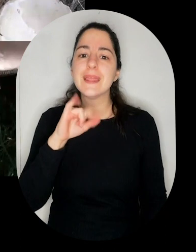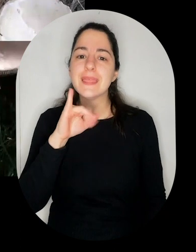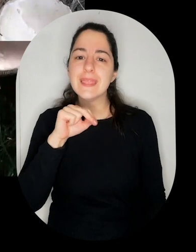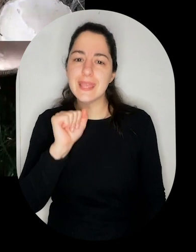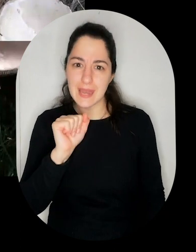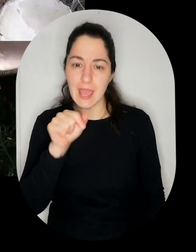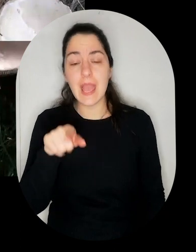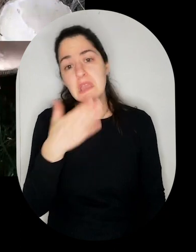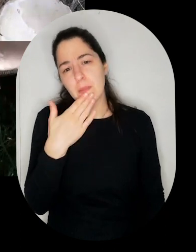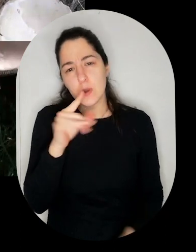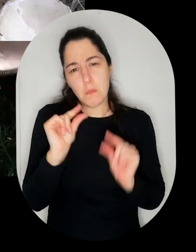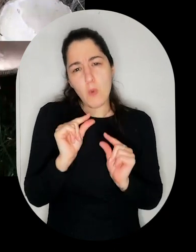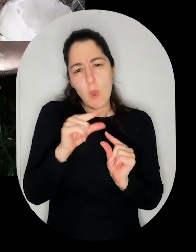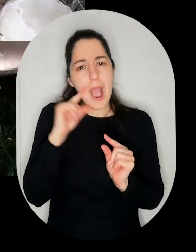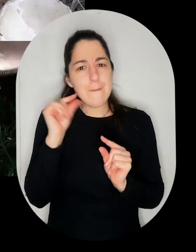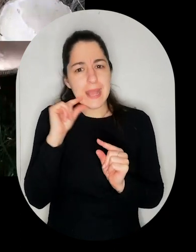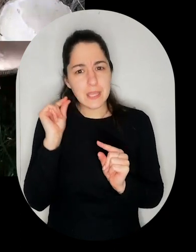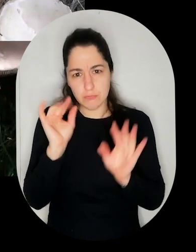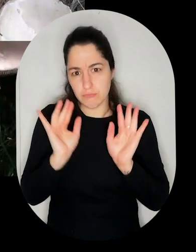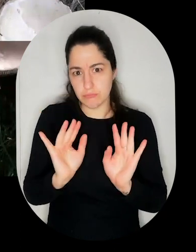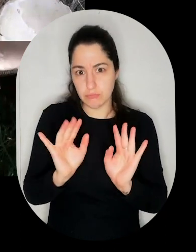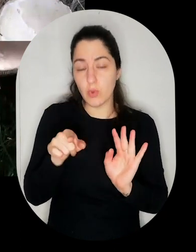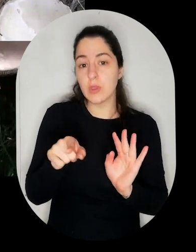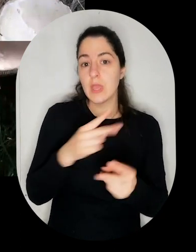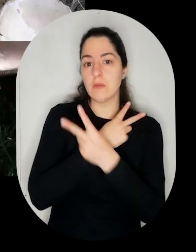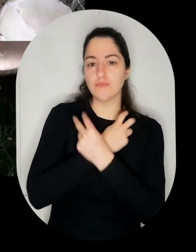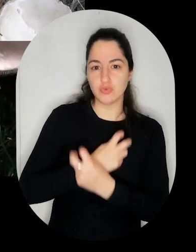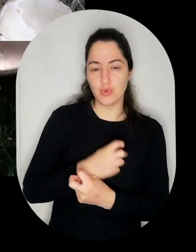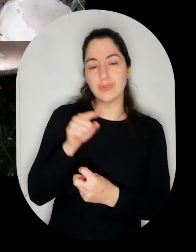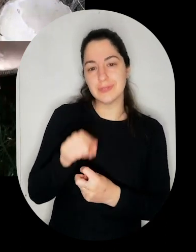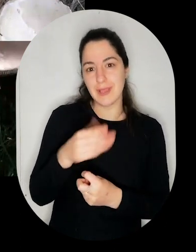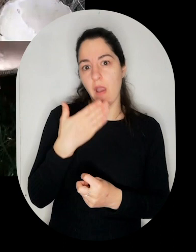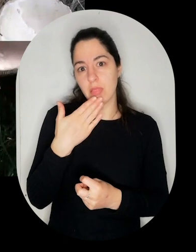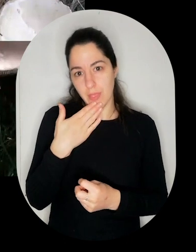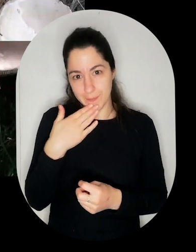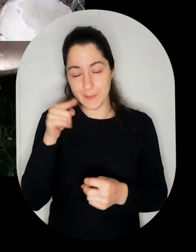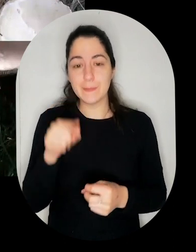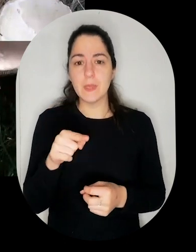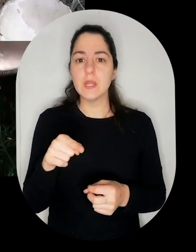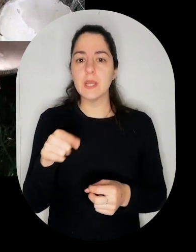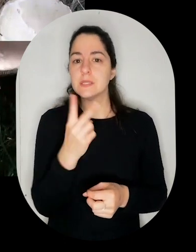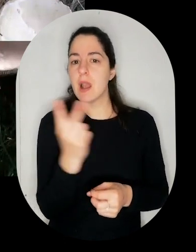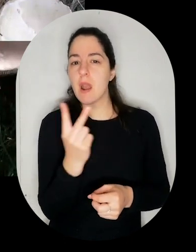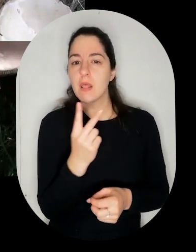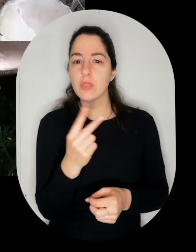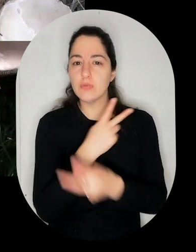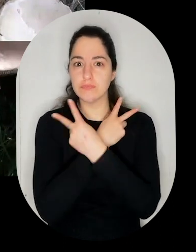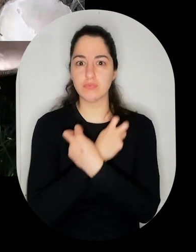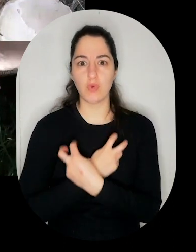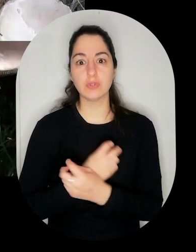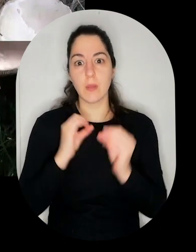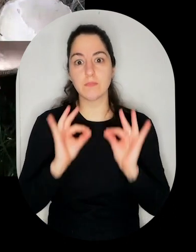¿ya? Y oxida un poco menos amarillo que el otro. Amanita tóxica, que se le puede confundir, y amanita virosa, que son bastante tóxicas,